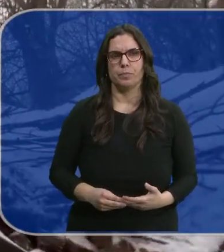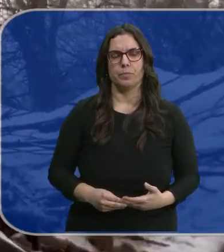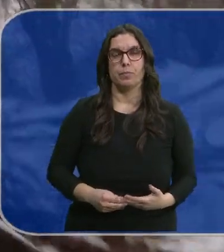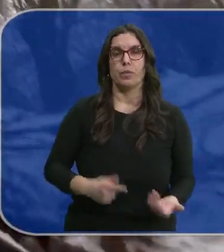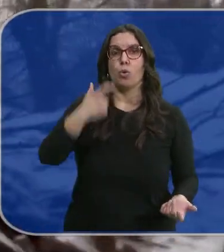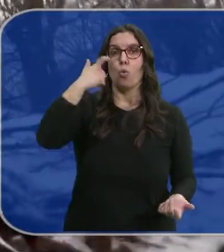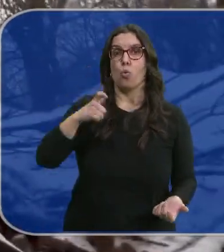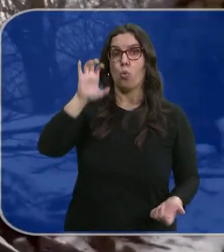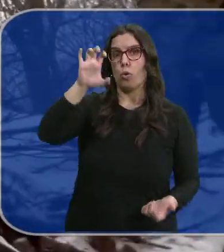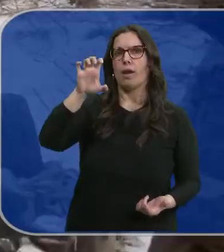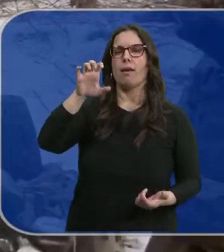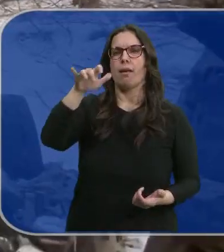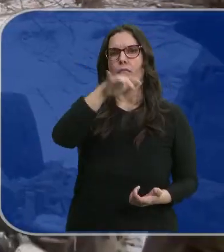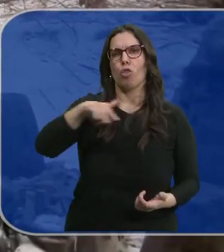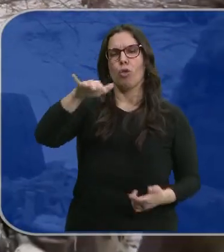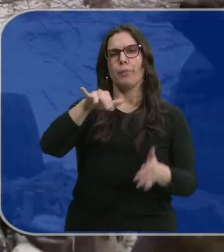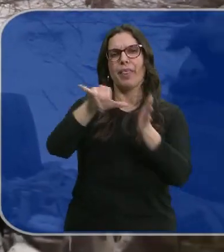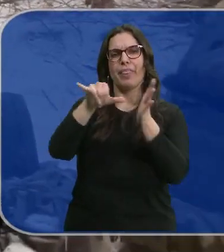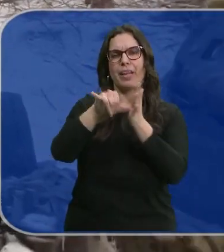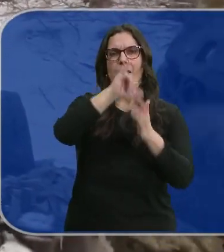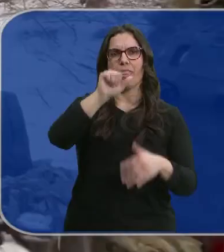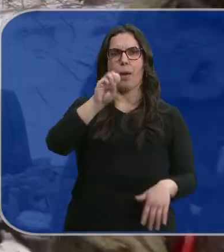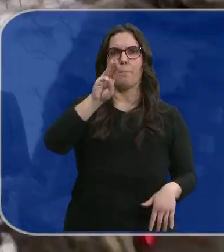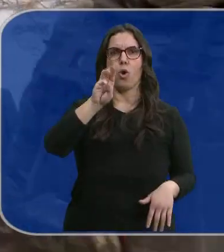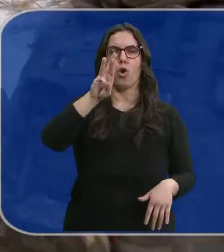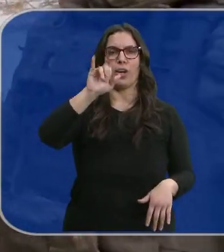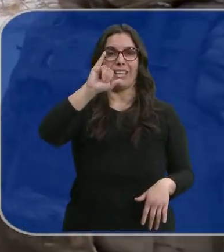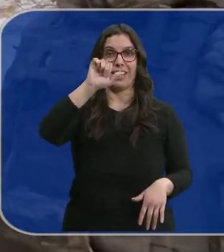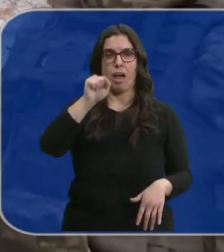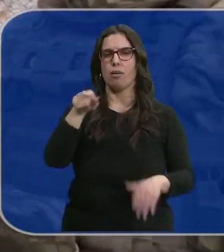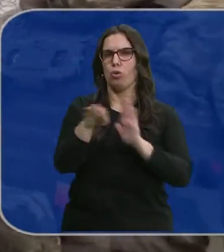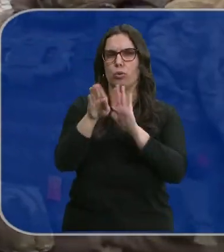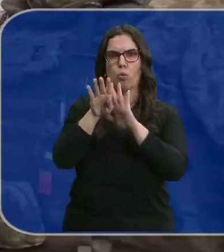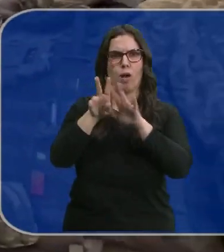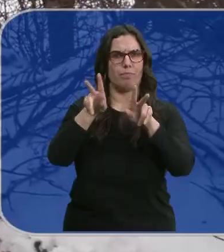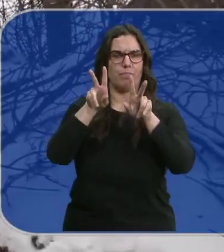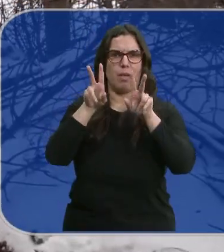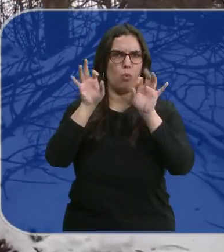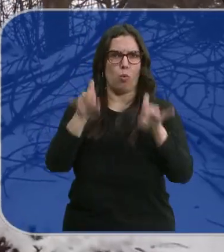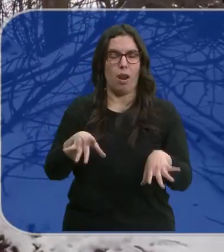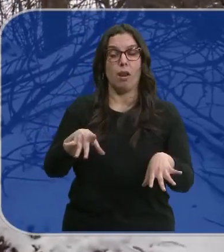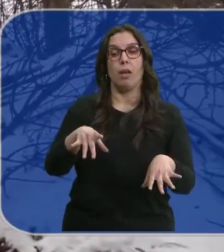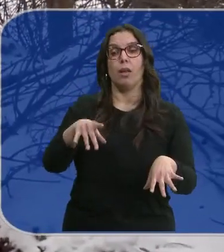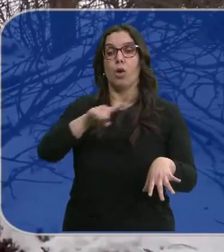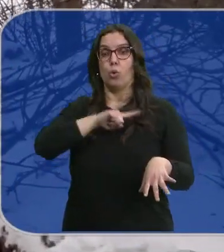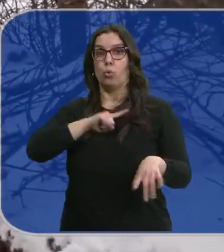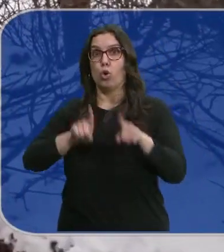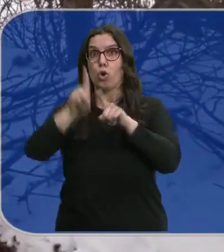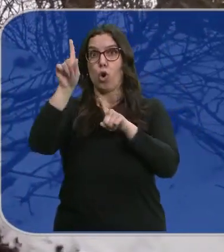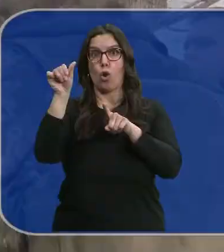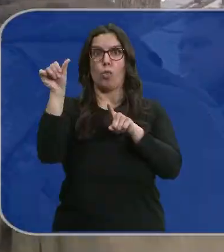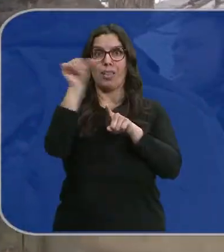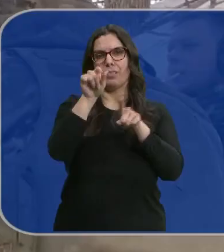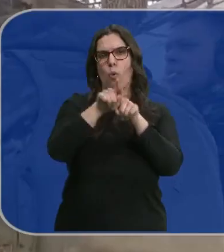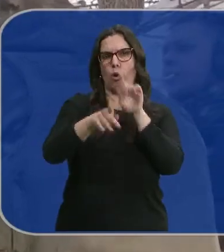En Ucrania sigue estancado el frente alrededor de Zaporilla, mientras el ejército ruso aumenta sus bombardeos en Yarkov, en el nordeste.